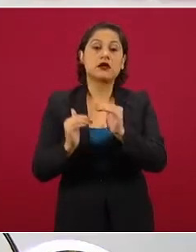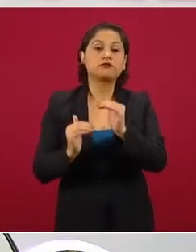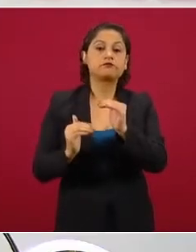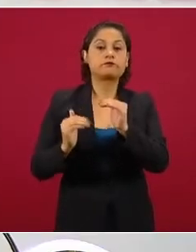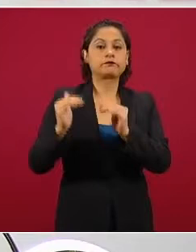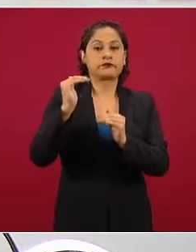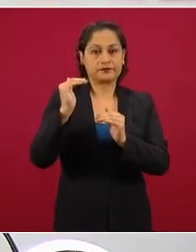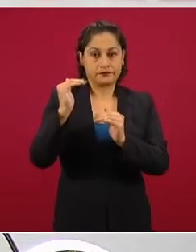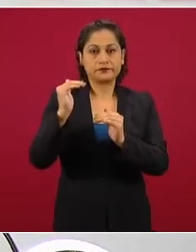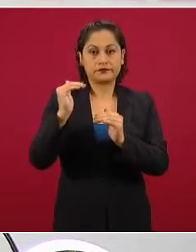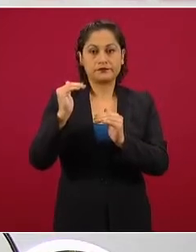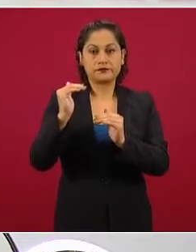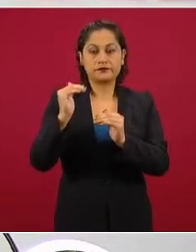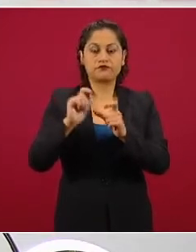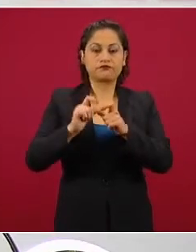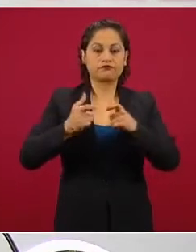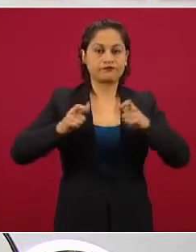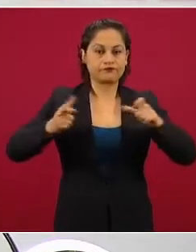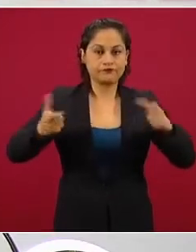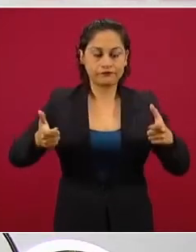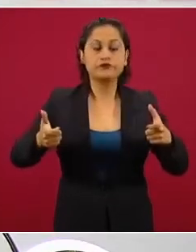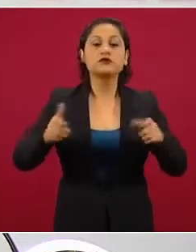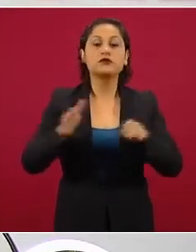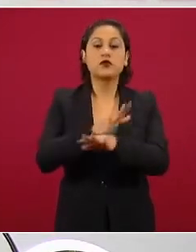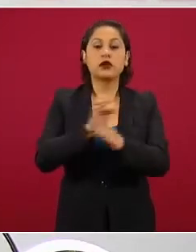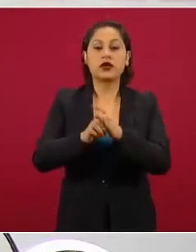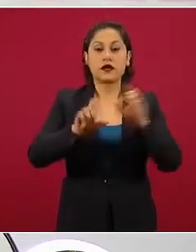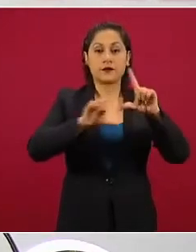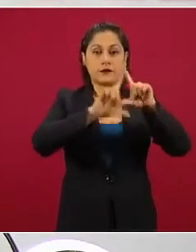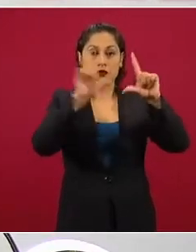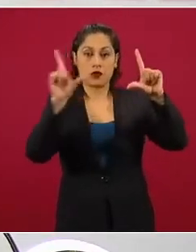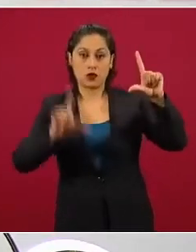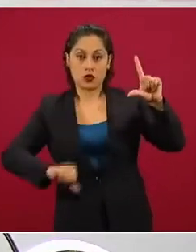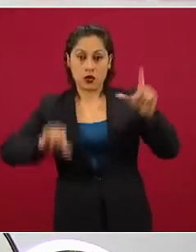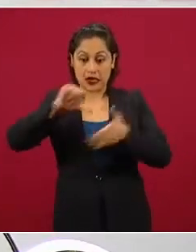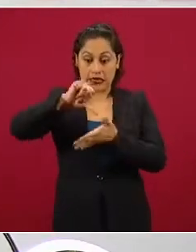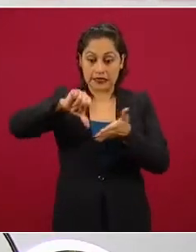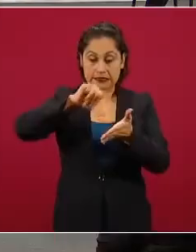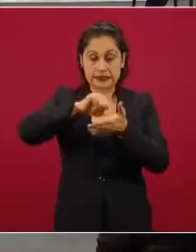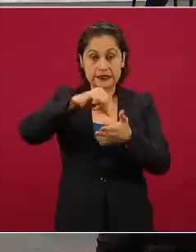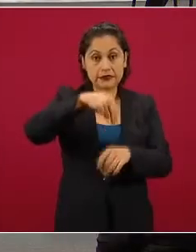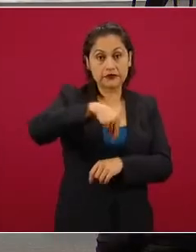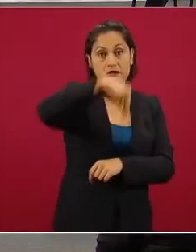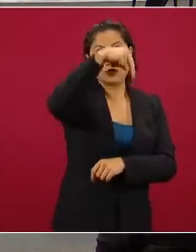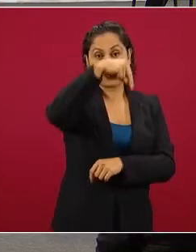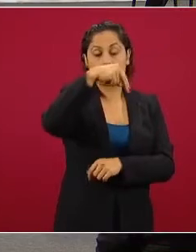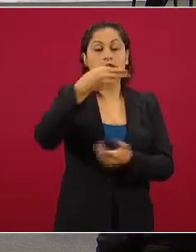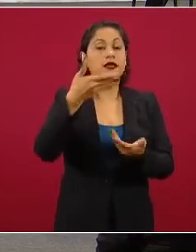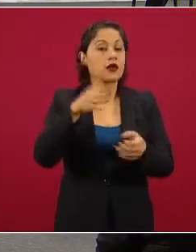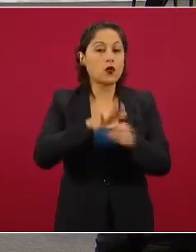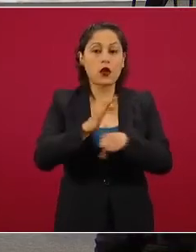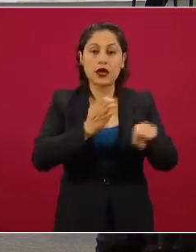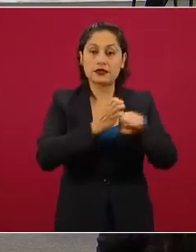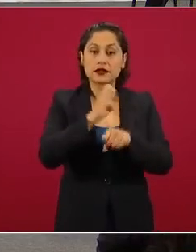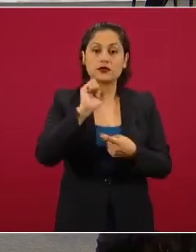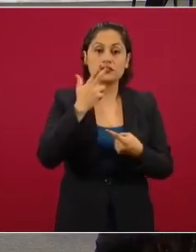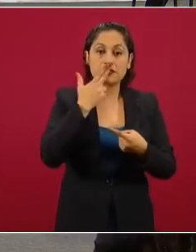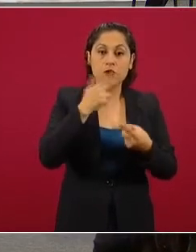Hemos destacado la región centro-norte del país, específicamente Chihuahua, Coahuila, Nuevo